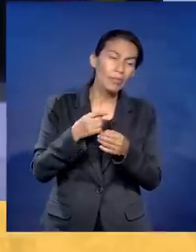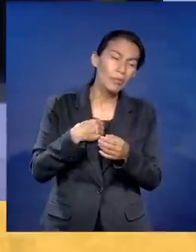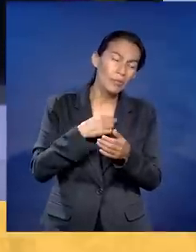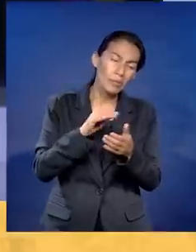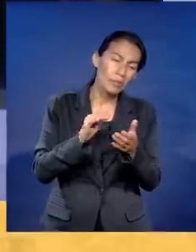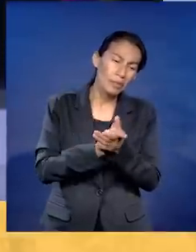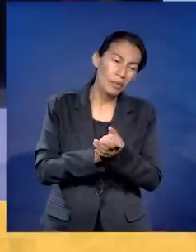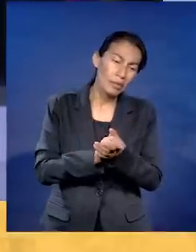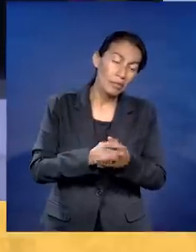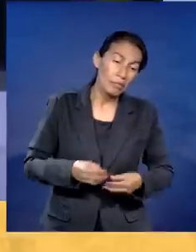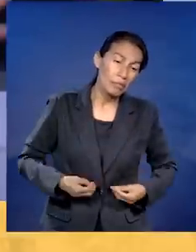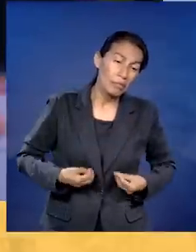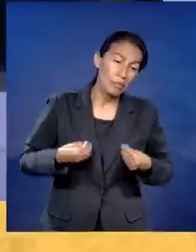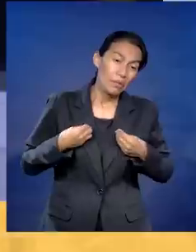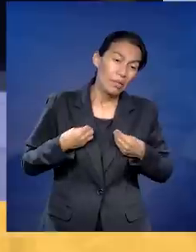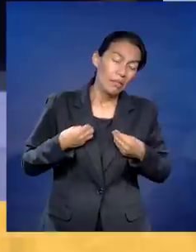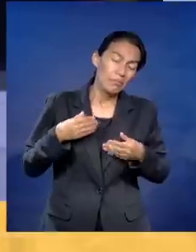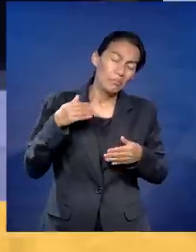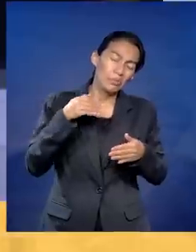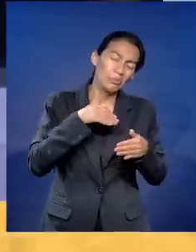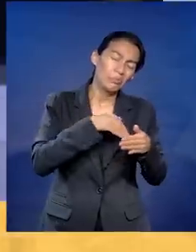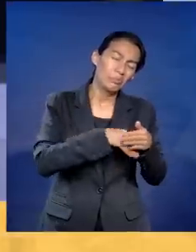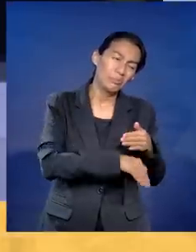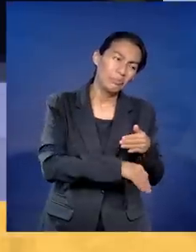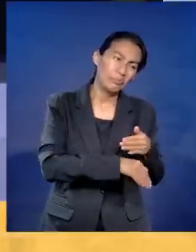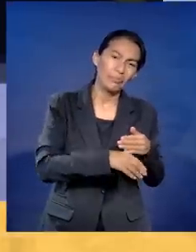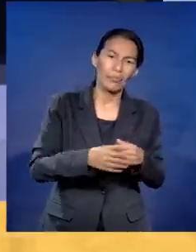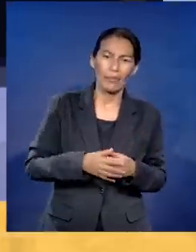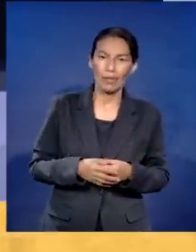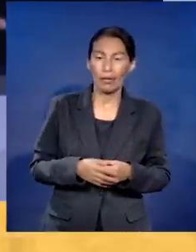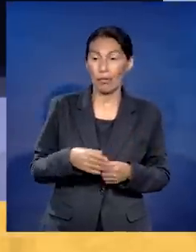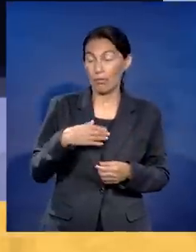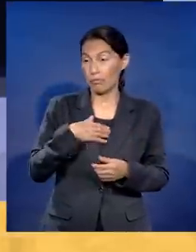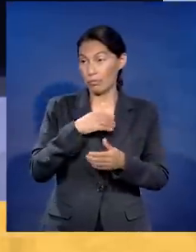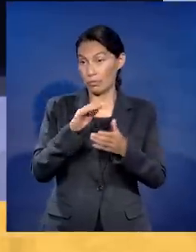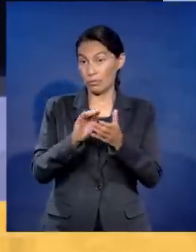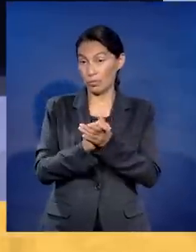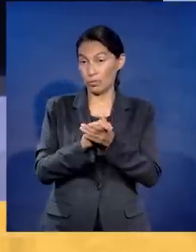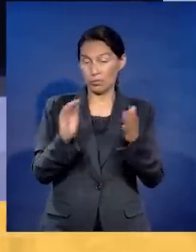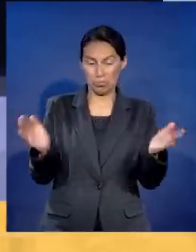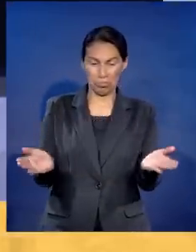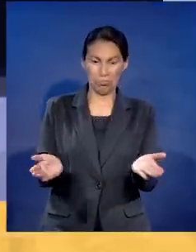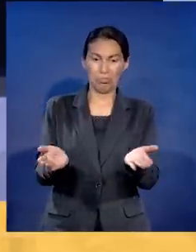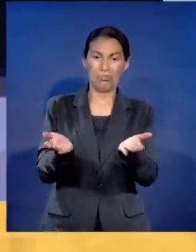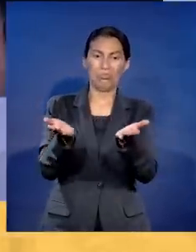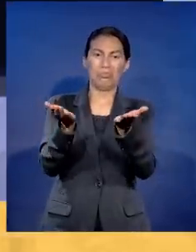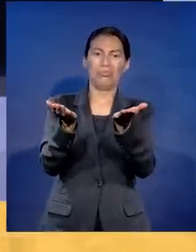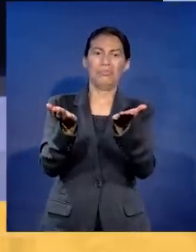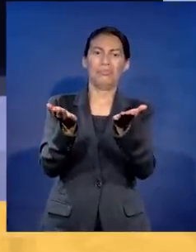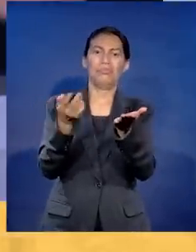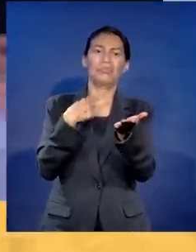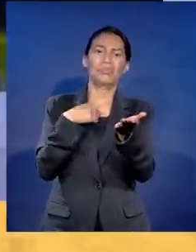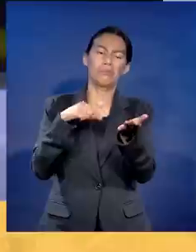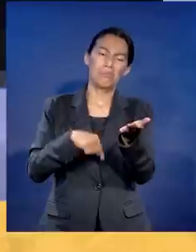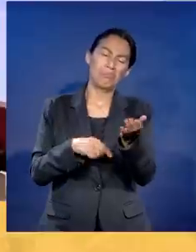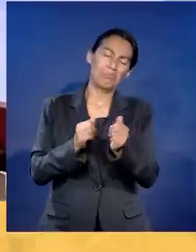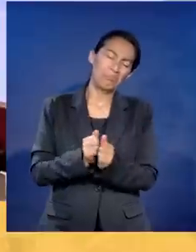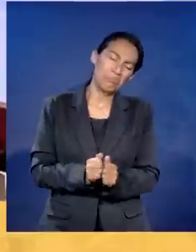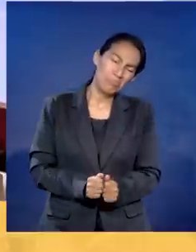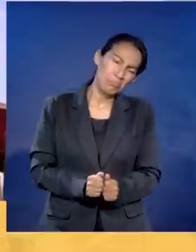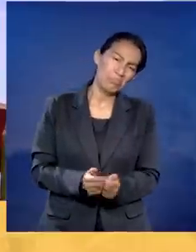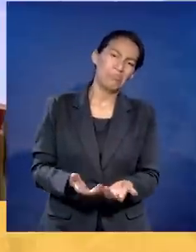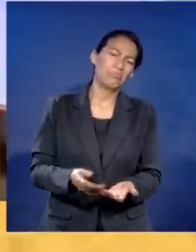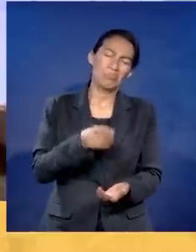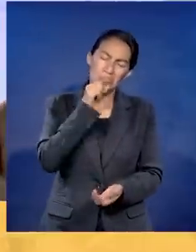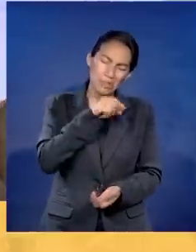Pastor, es que yo cuando me casé perdí mi vida. Eso no era lo que yo quería hacer. Mi esposo ha destacado, ha crecido,